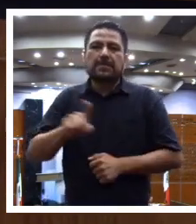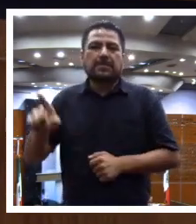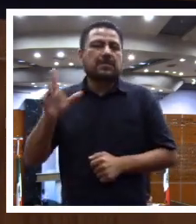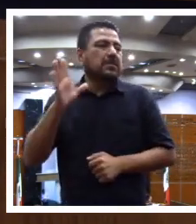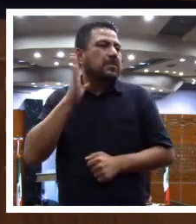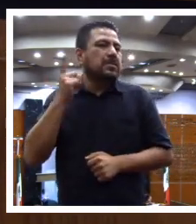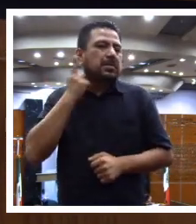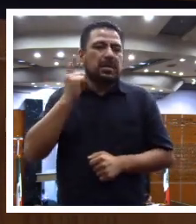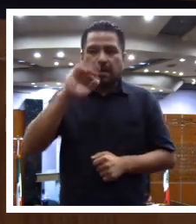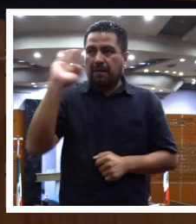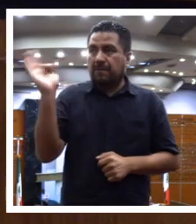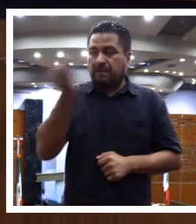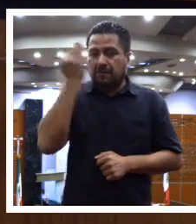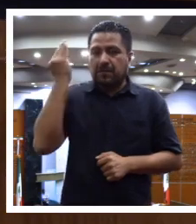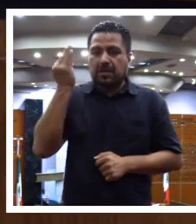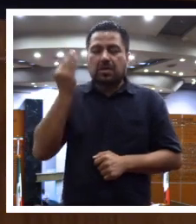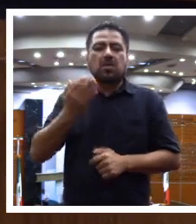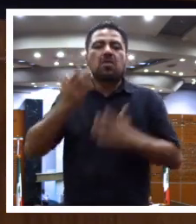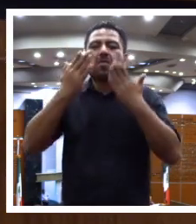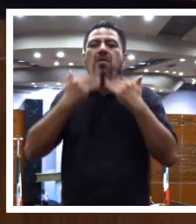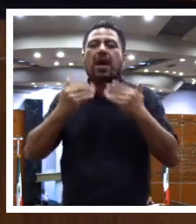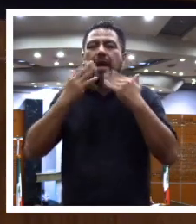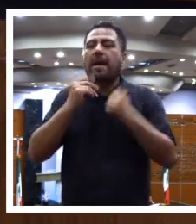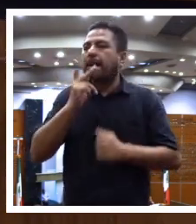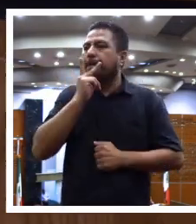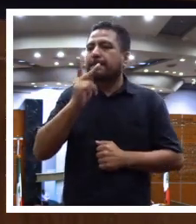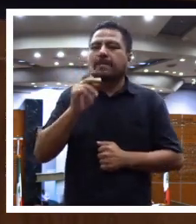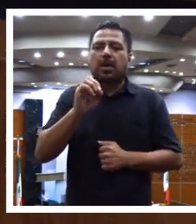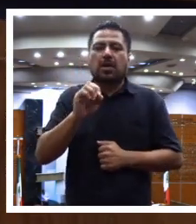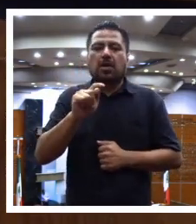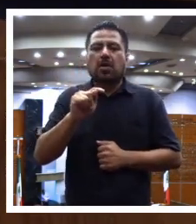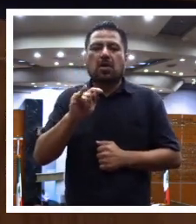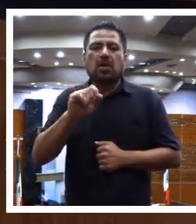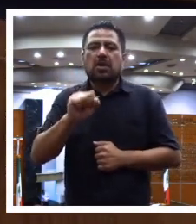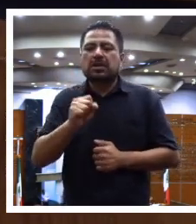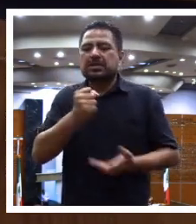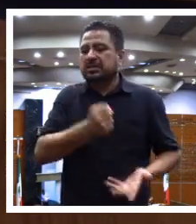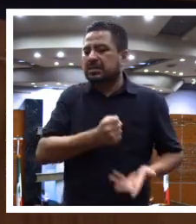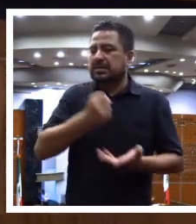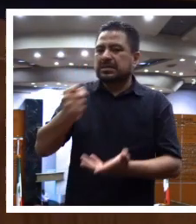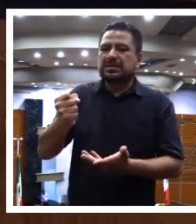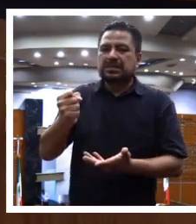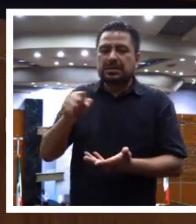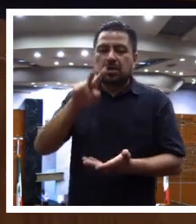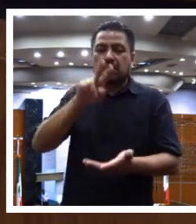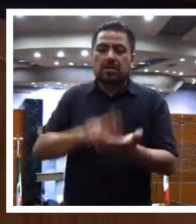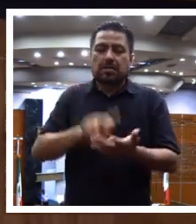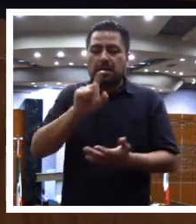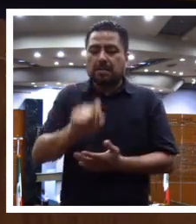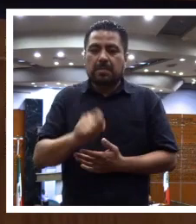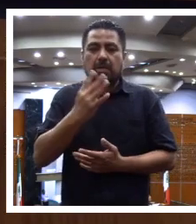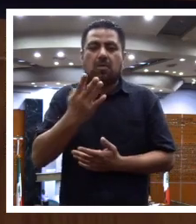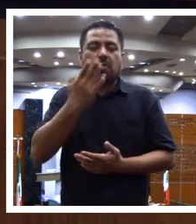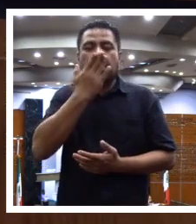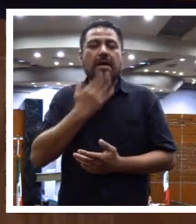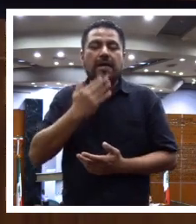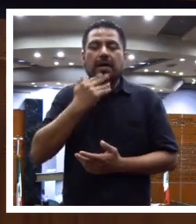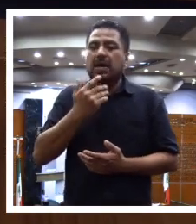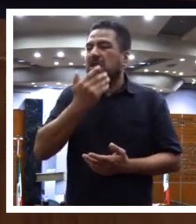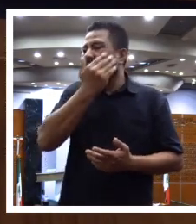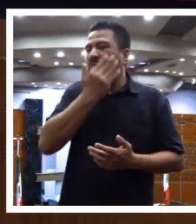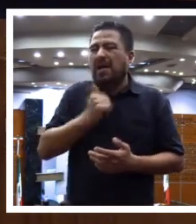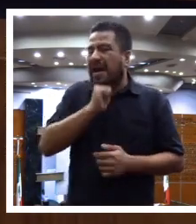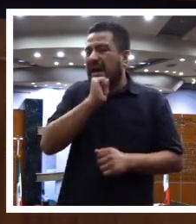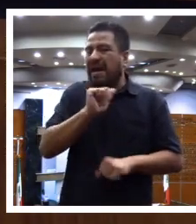de Diputados Federal, no existe la palabra OTIS en el presupuesto federal 2024, no